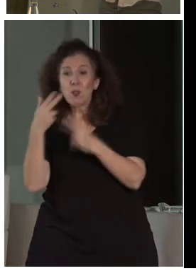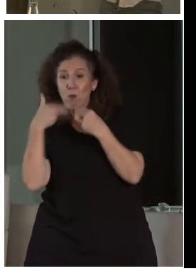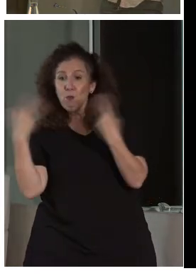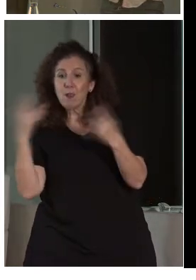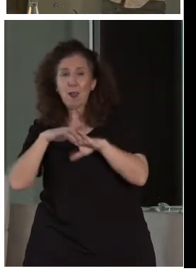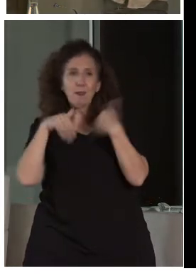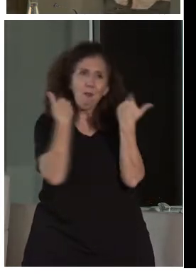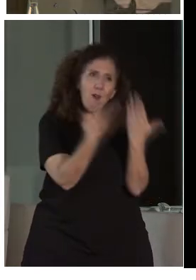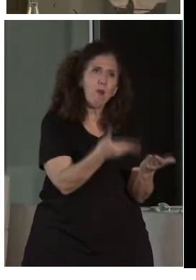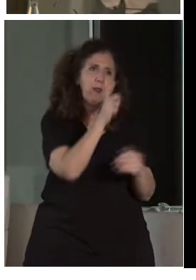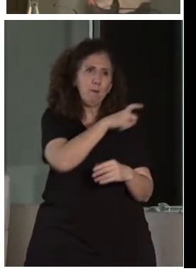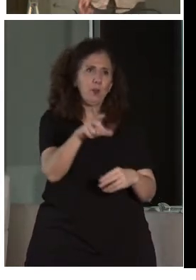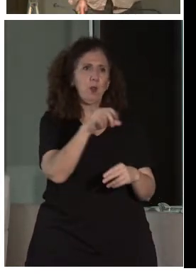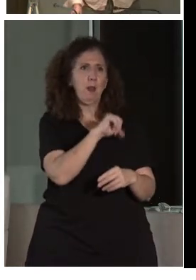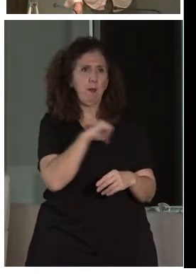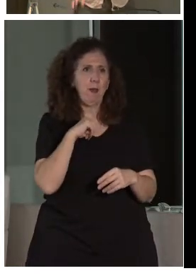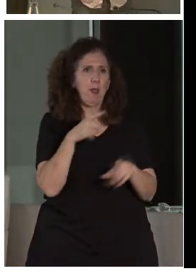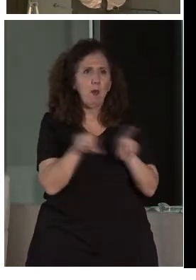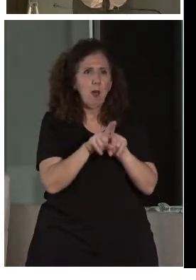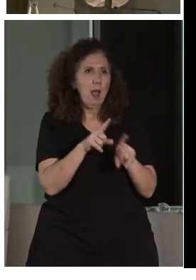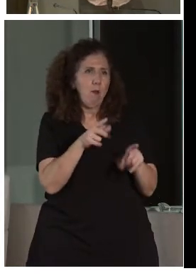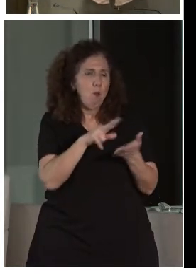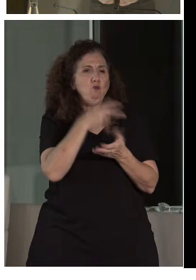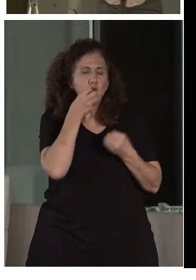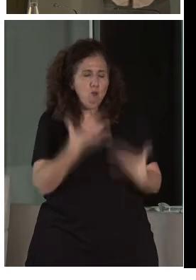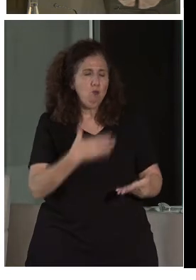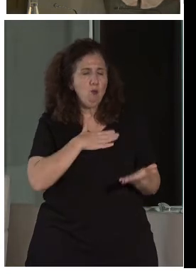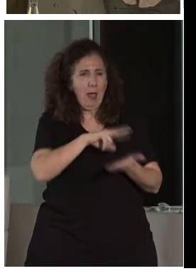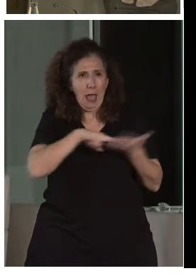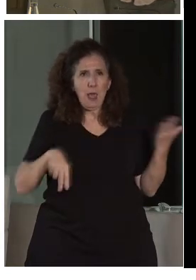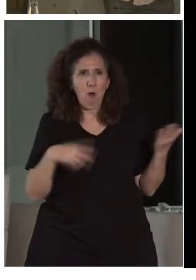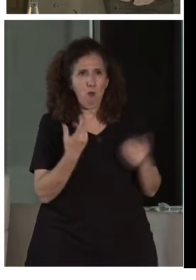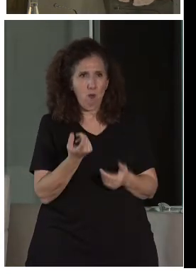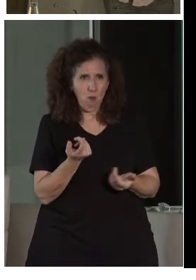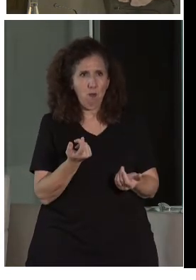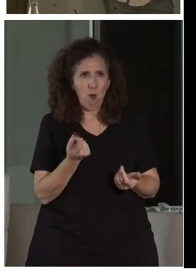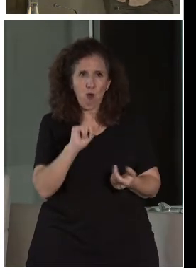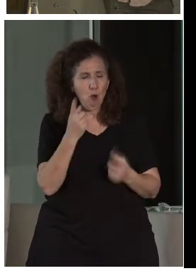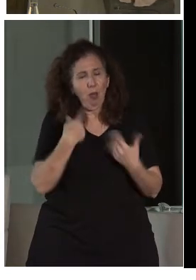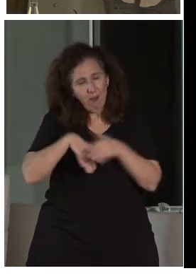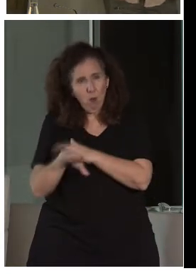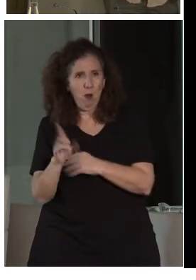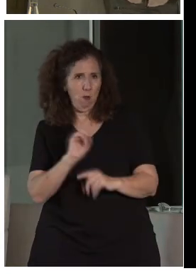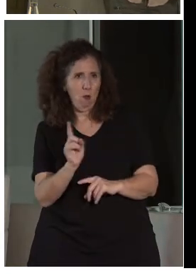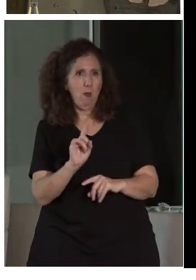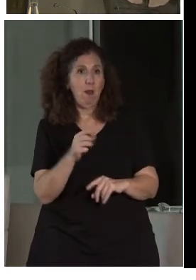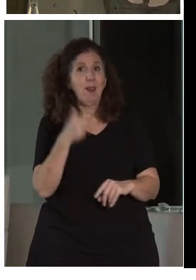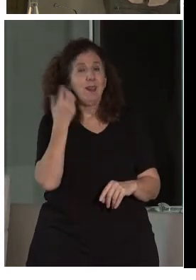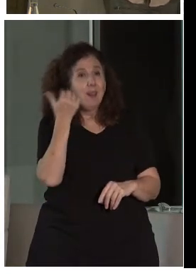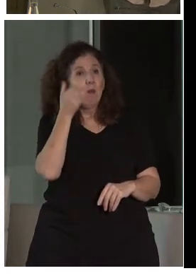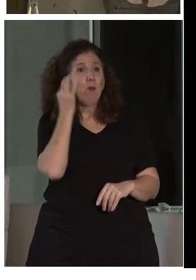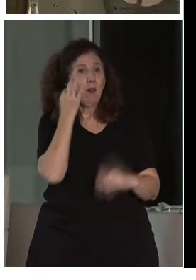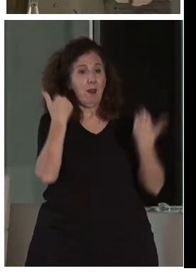están. Yo creo que no hay nada peor que tener las cosas metidas en una gaveta. Eso es lo peor que puede haber. Bueno, pues aquí Melanie ofrece este producto para el que